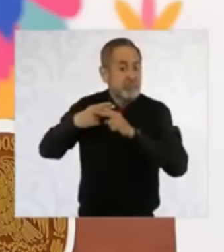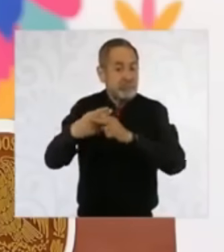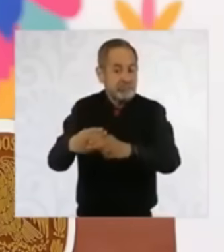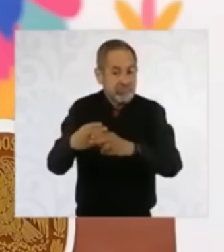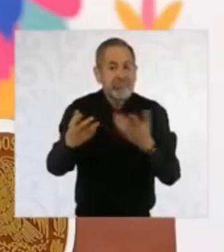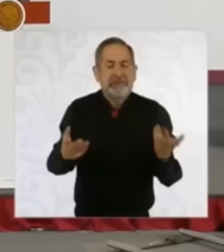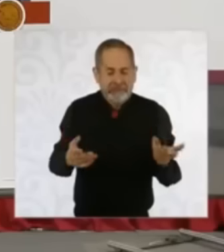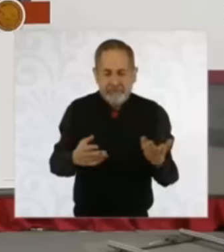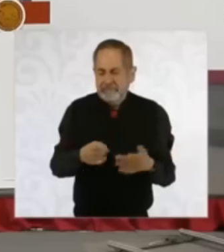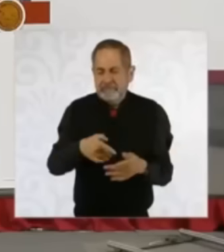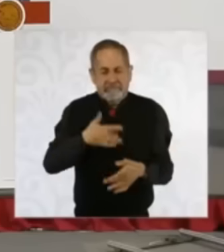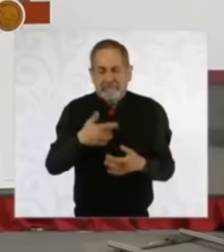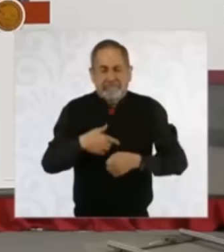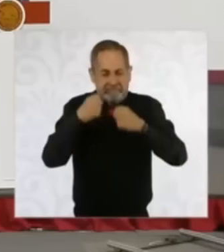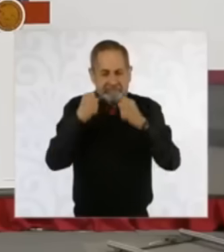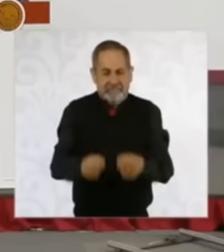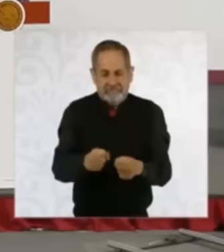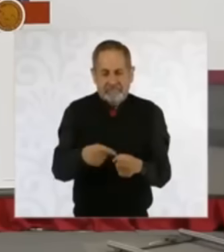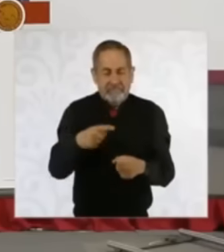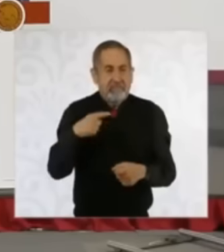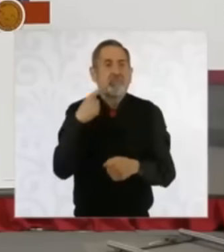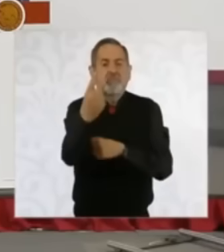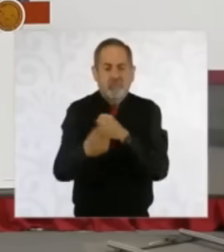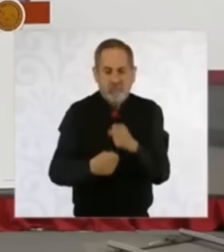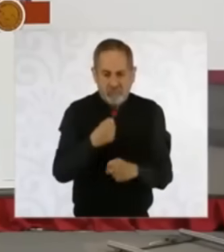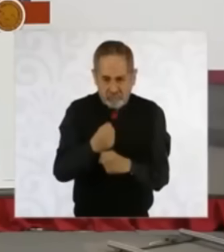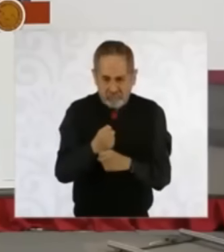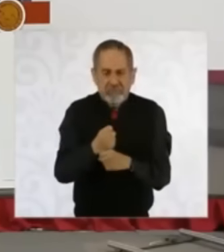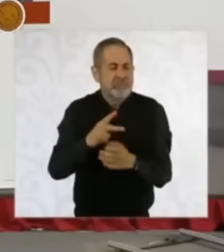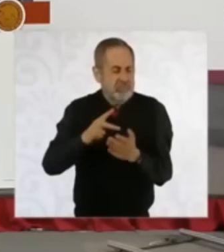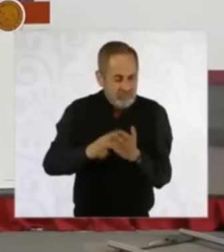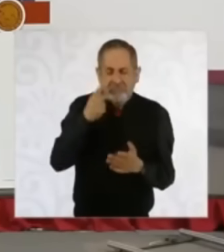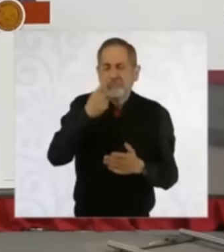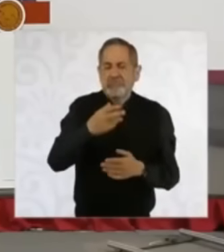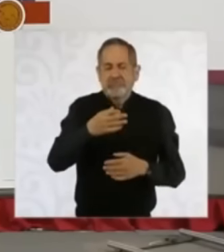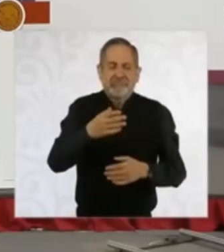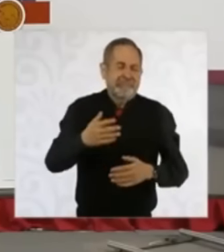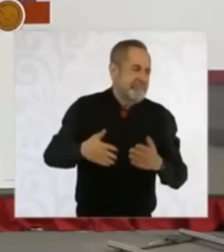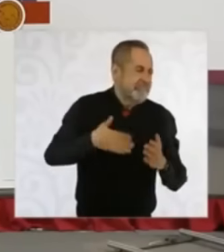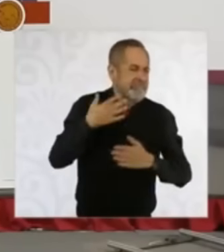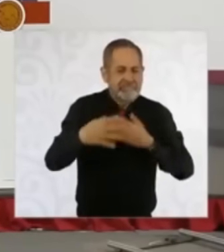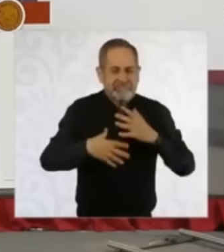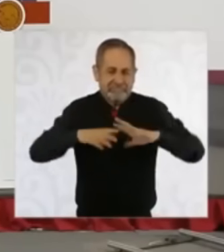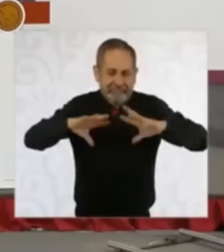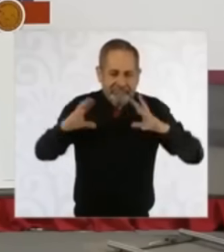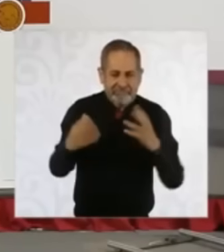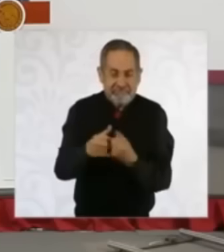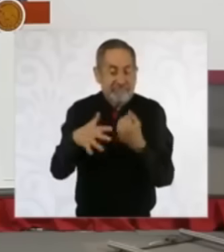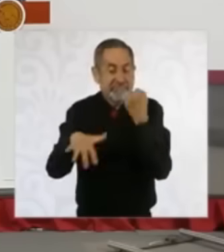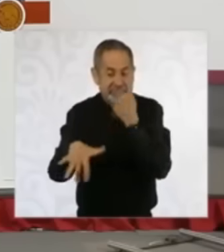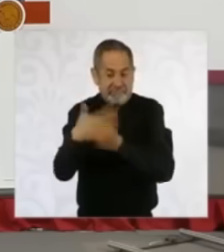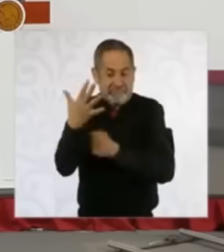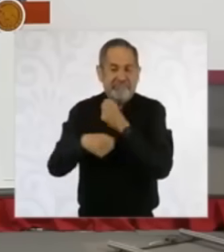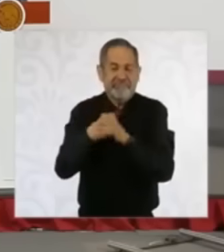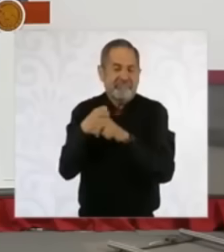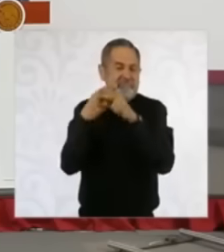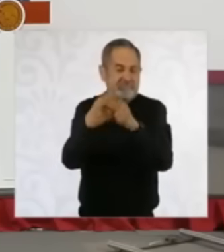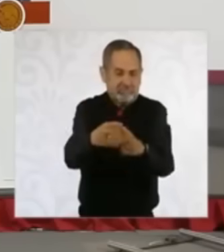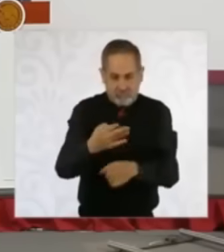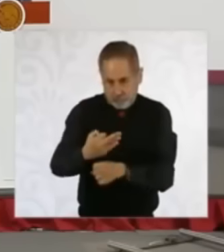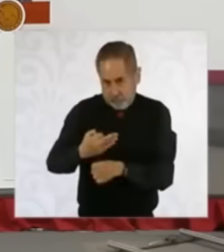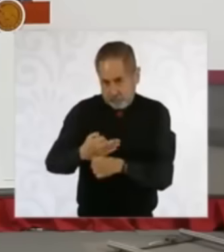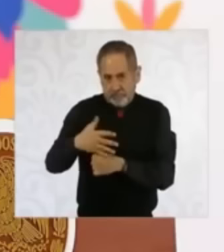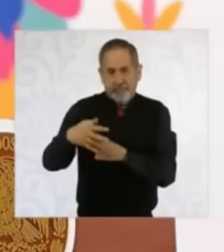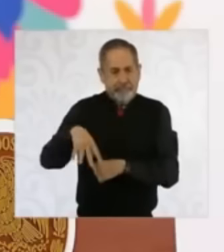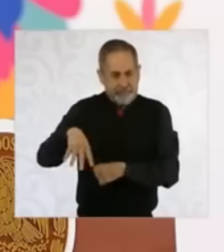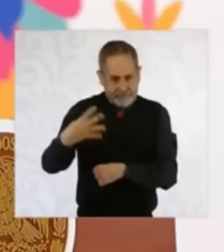débito en establecimientos registrados esto significa que además de llevarse sus compras con descuento tiene la posibilidad de ganarse